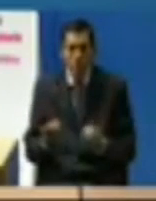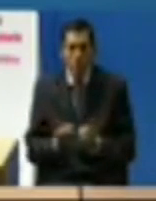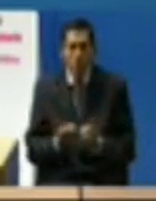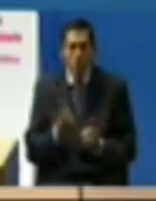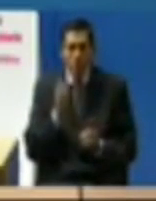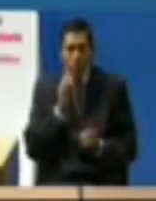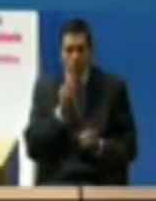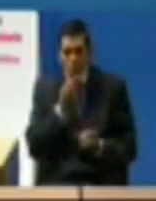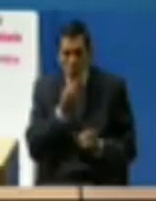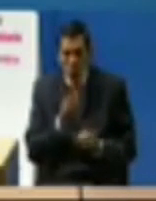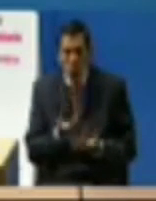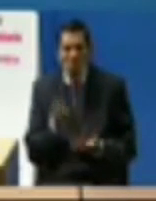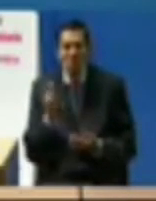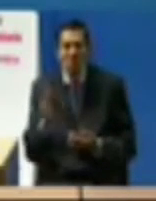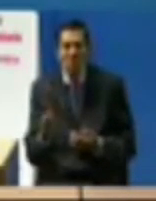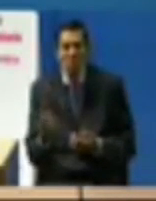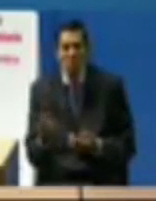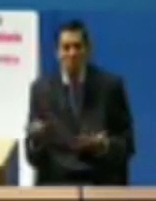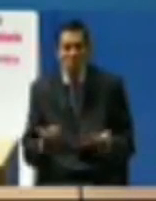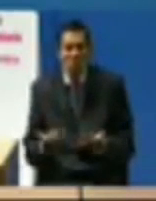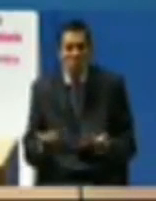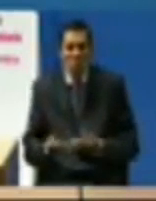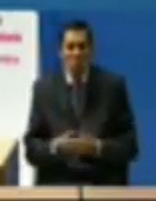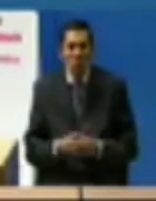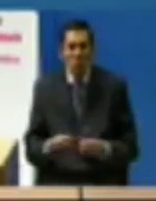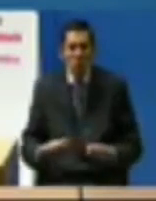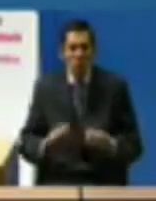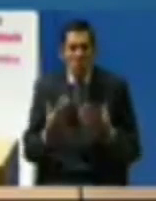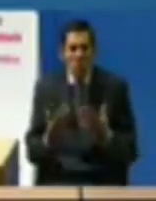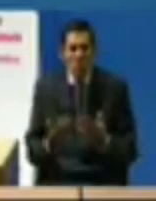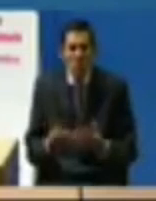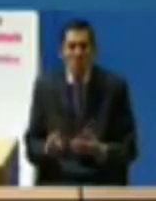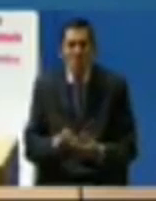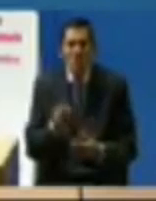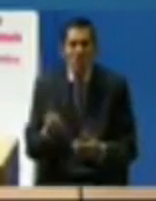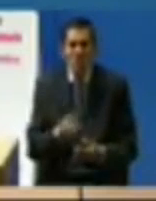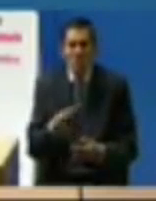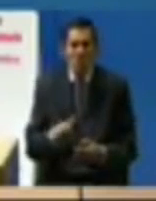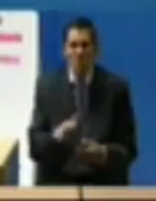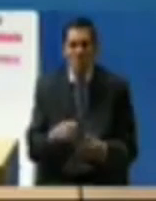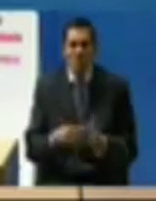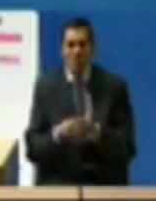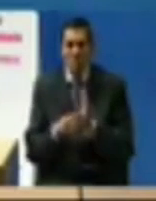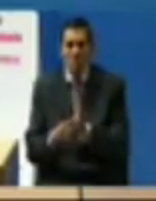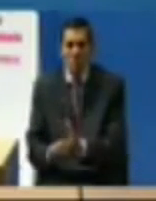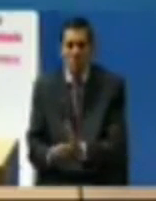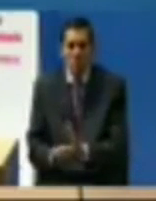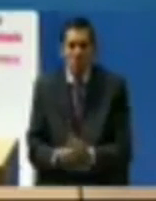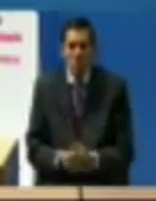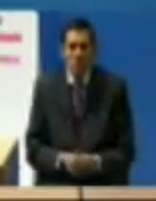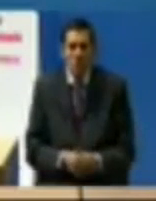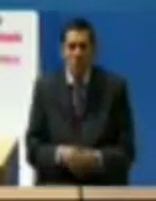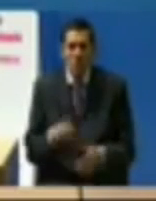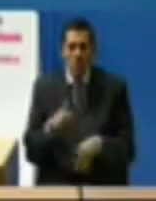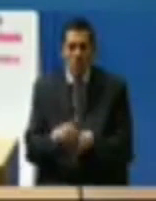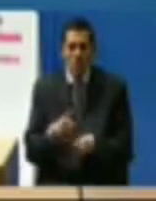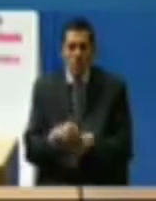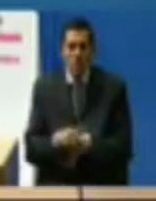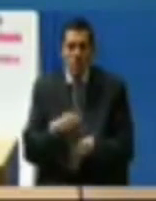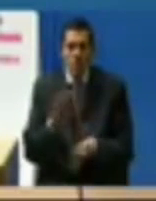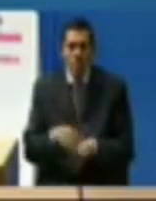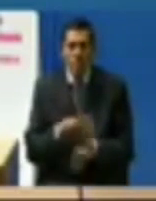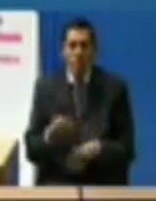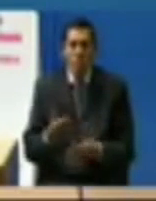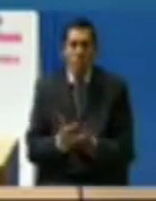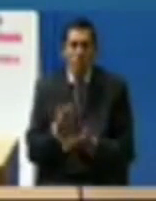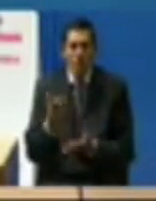hombres y manifiestan en la vida pública del país y muestran la posición en términos cuantitativos en que se encuentran frente a